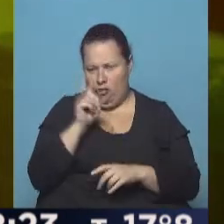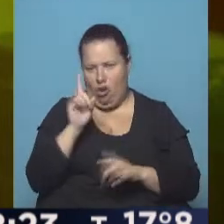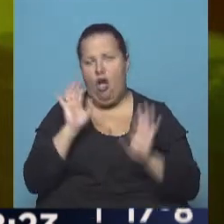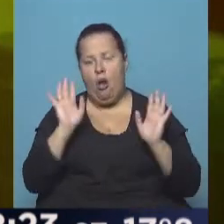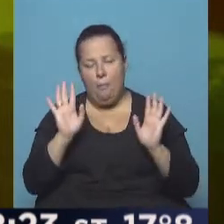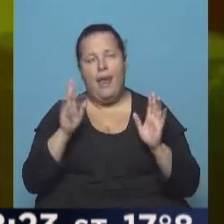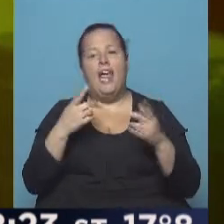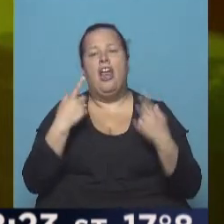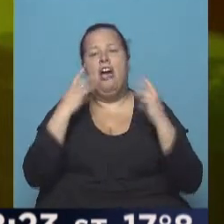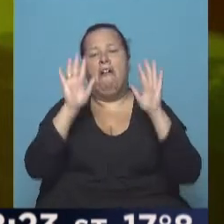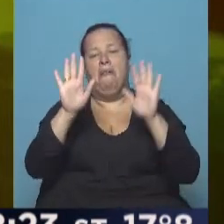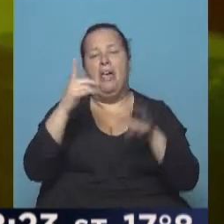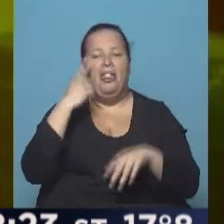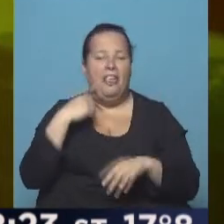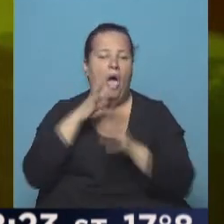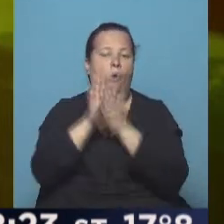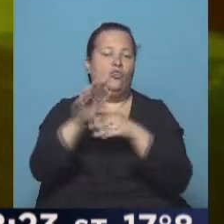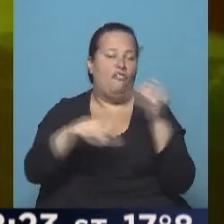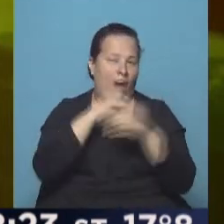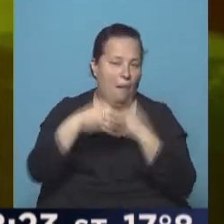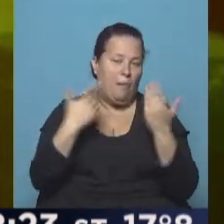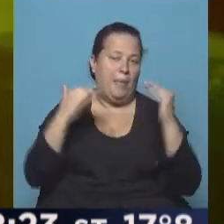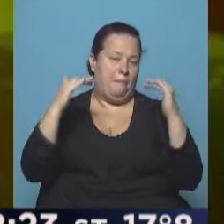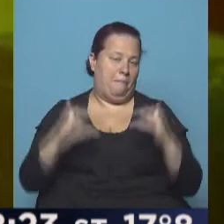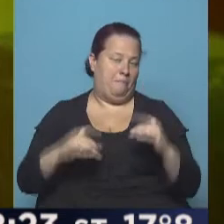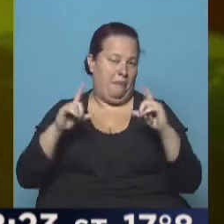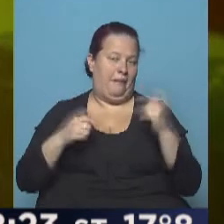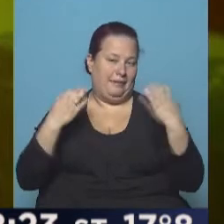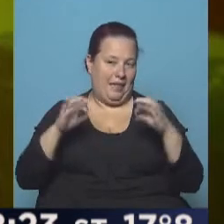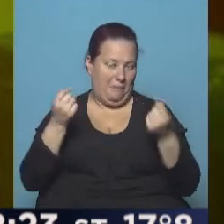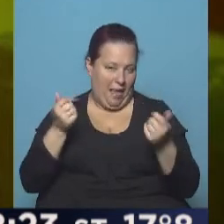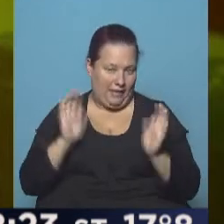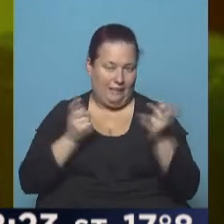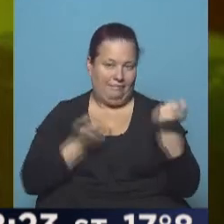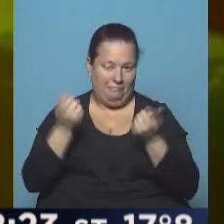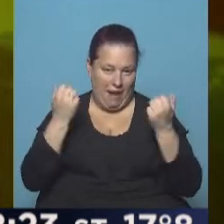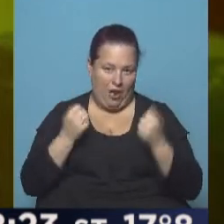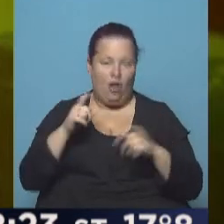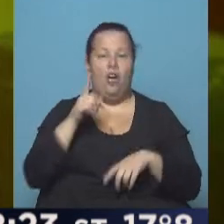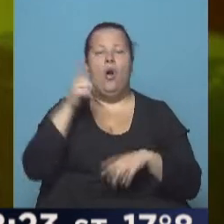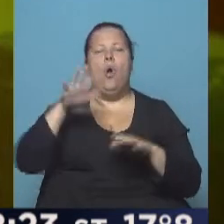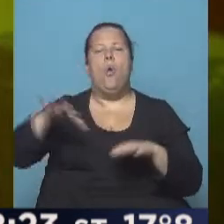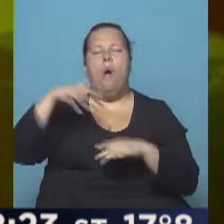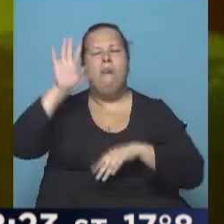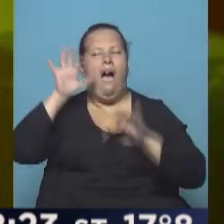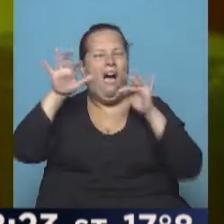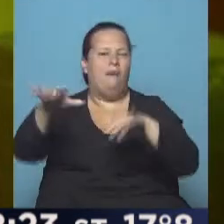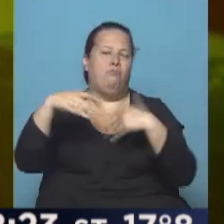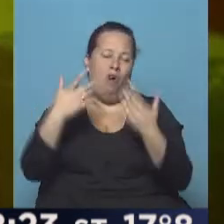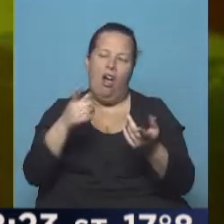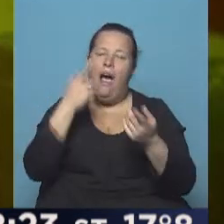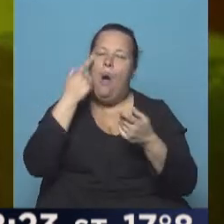sí, el pasar unos días con tu familia te puede llegar a hacer ahorrar bastantes costos. Después, evitar los destinos frecuentados por la misma